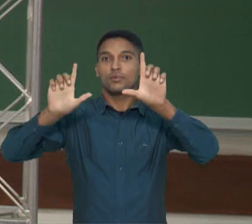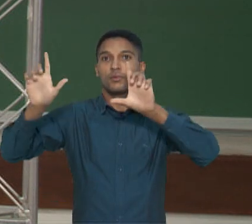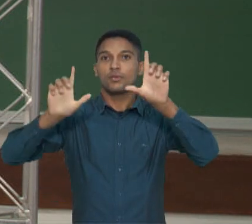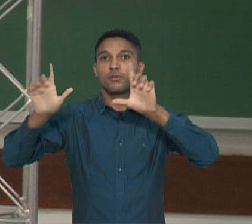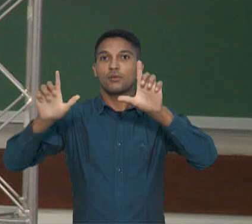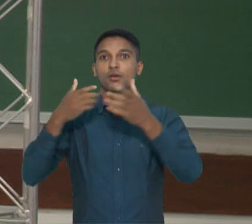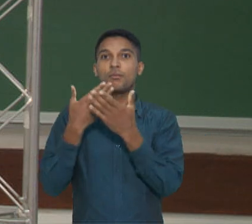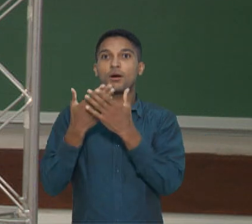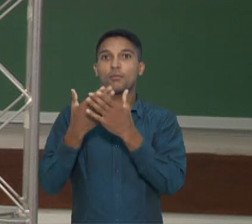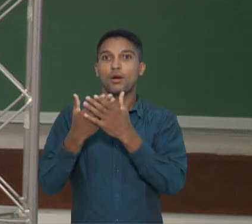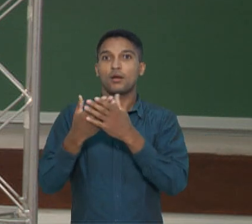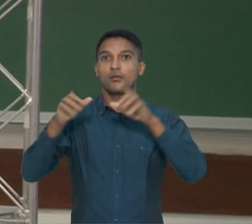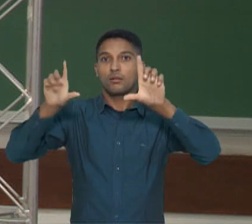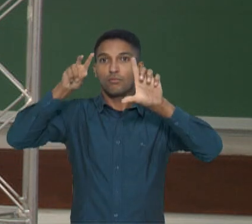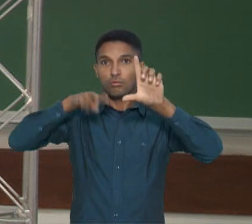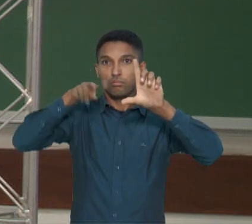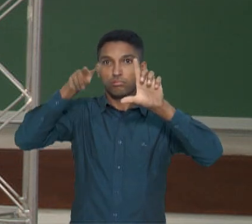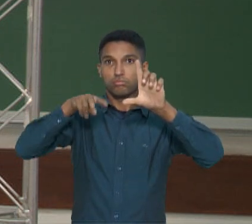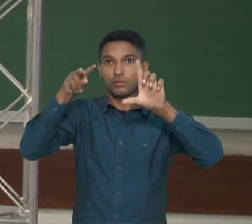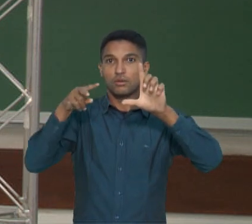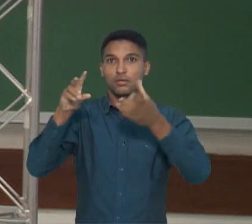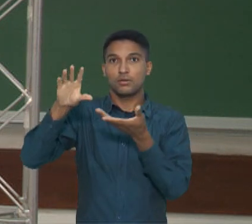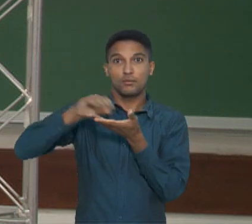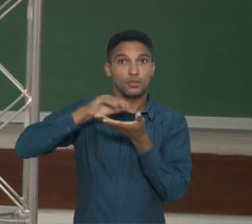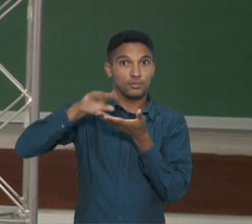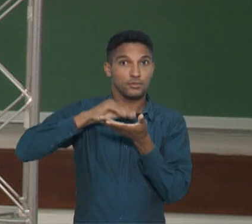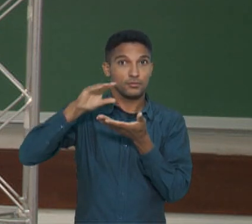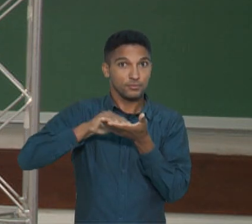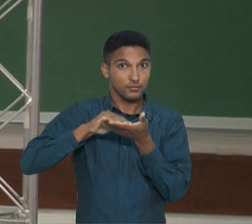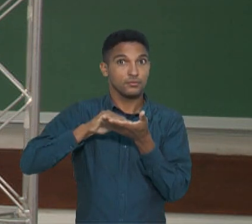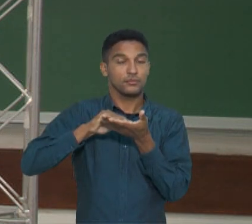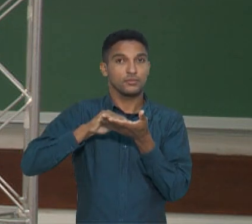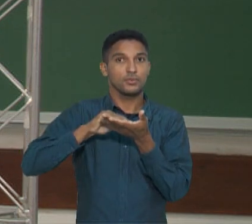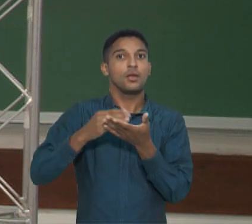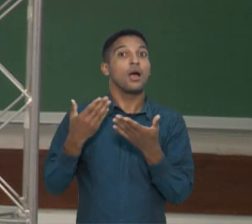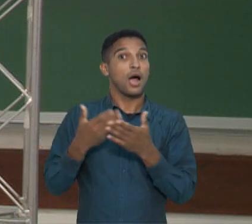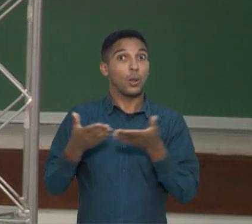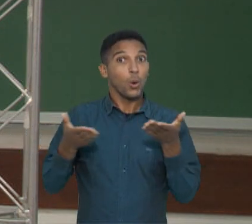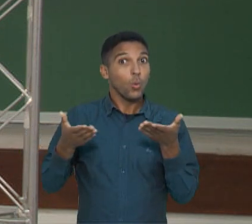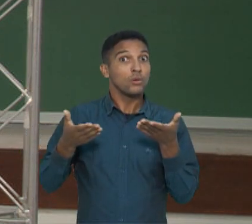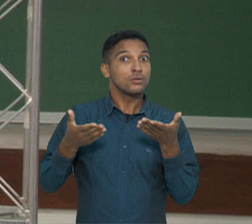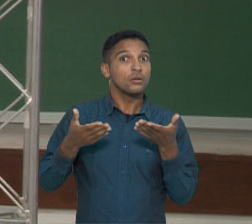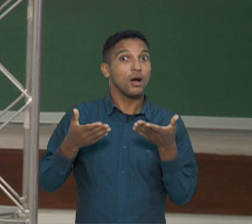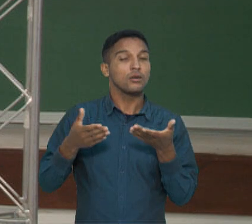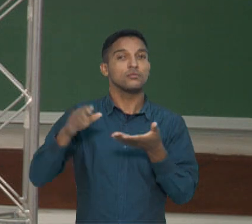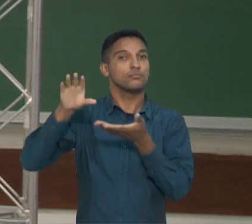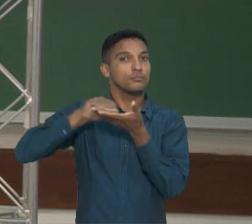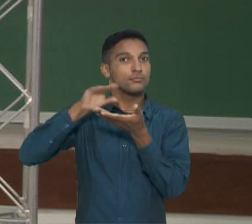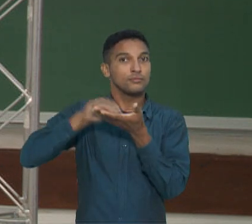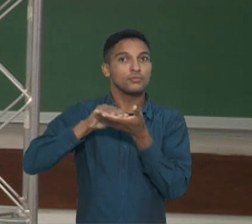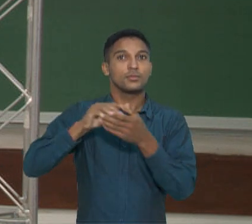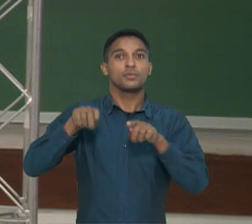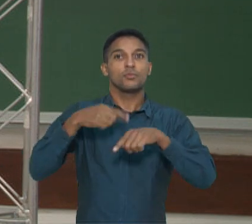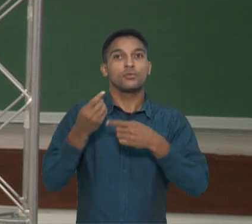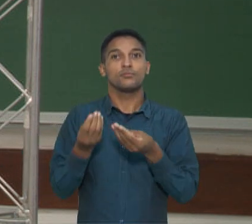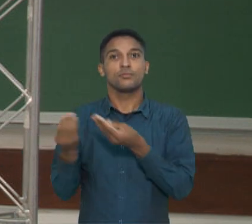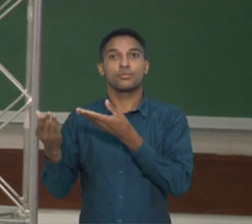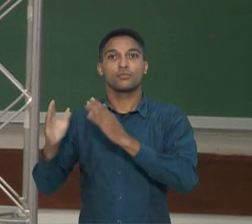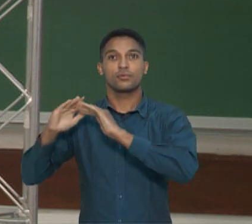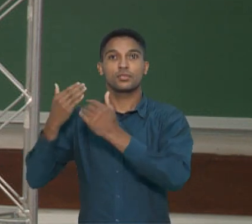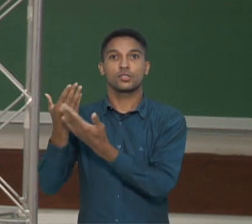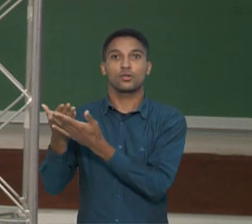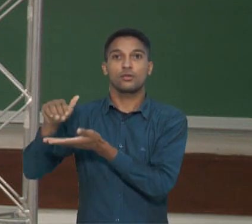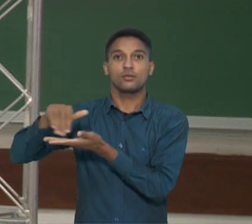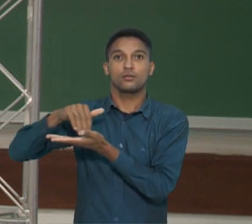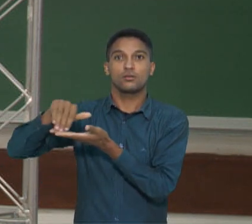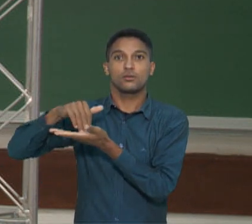televisão, faça as atividades propostas na aula de hoje e entregue-as na secretaria